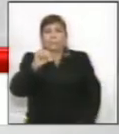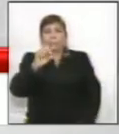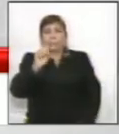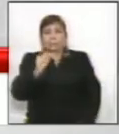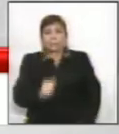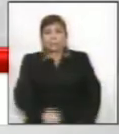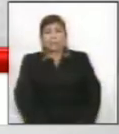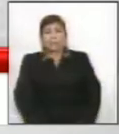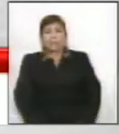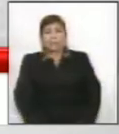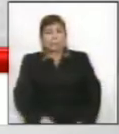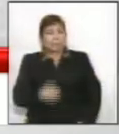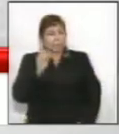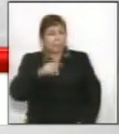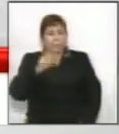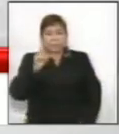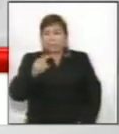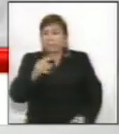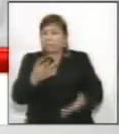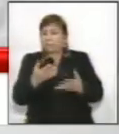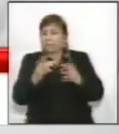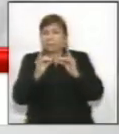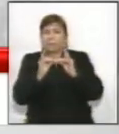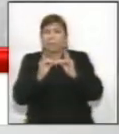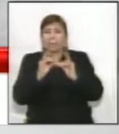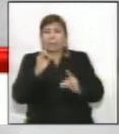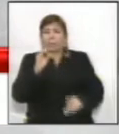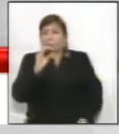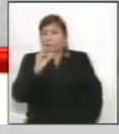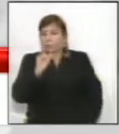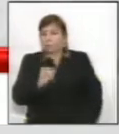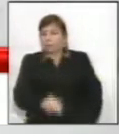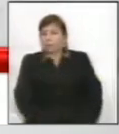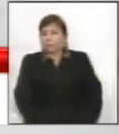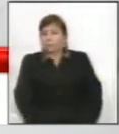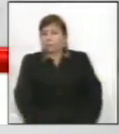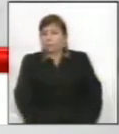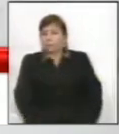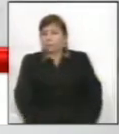Entonces, hay una necesidad de tener camas UCI.